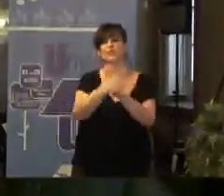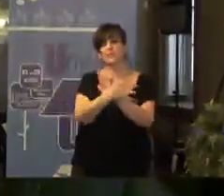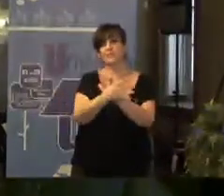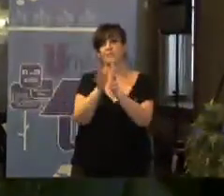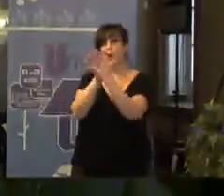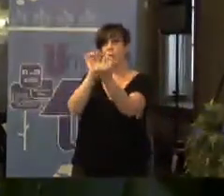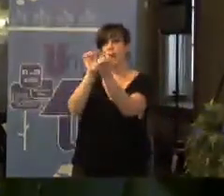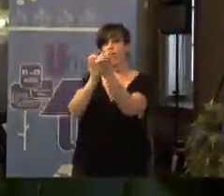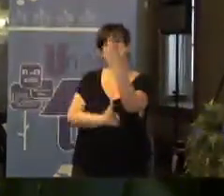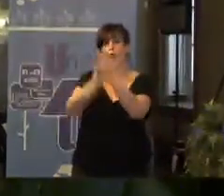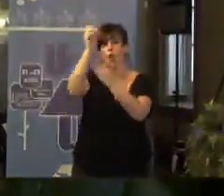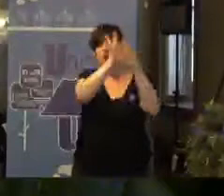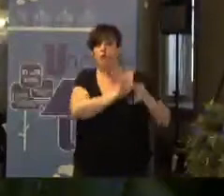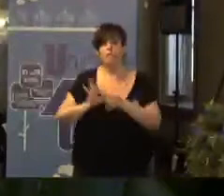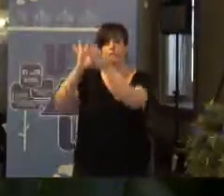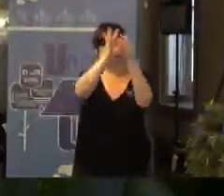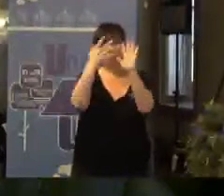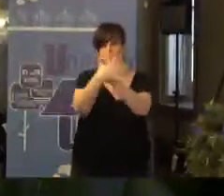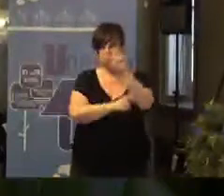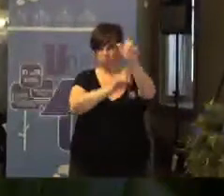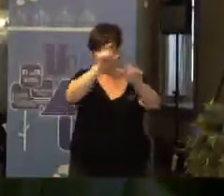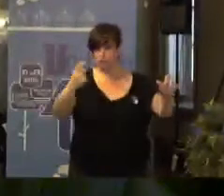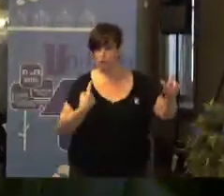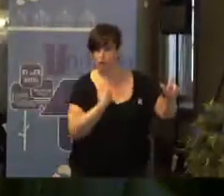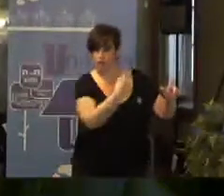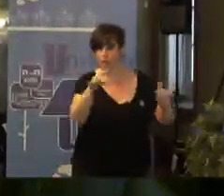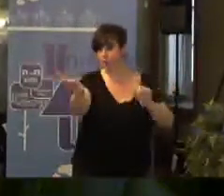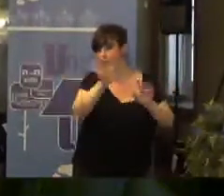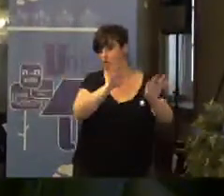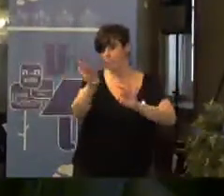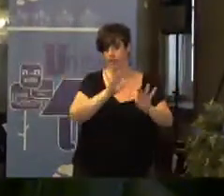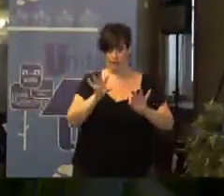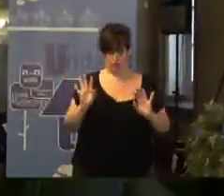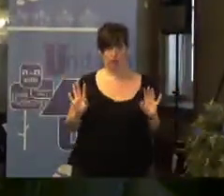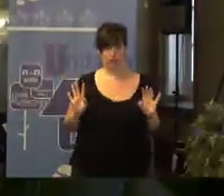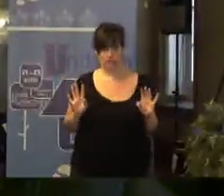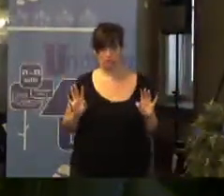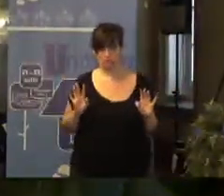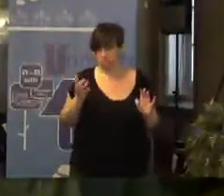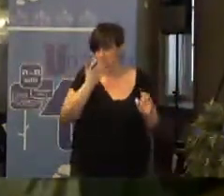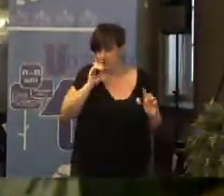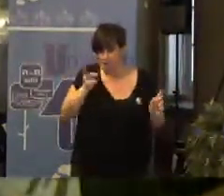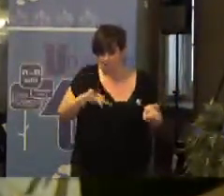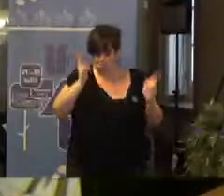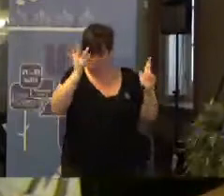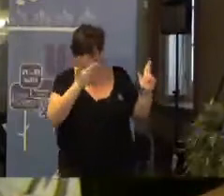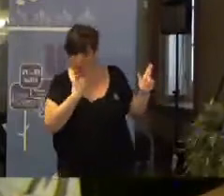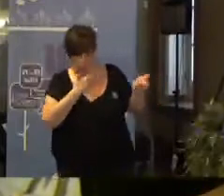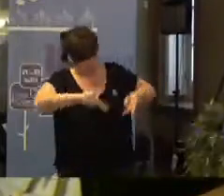ou confederal, onde cada suxeto de soberanía tomase as súas decisións, se quería irse por libre, e se